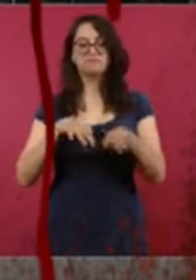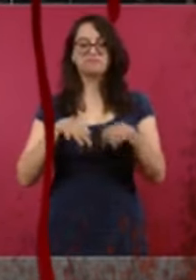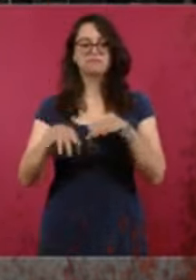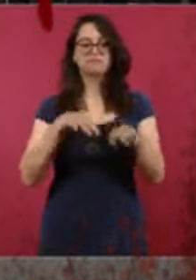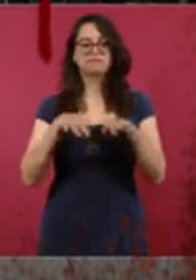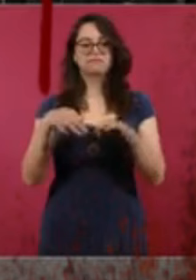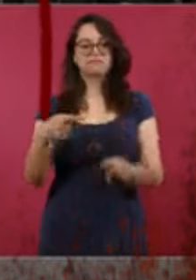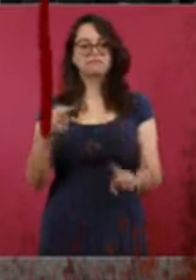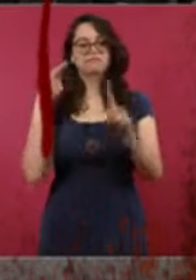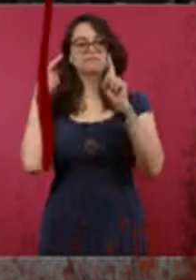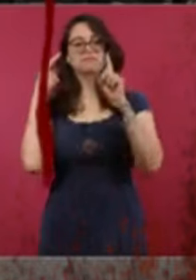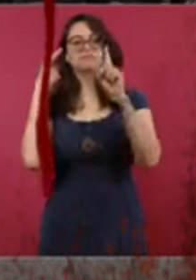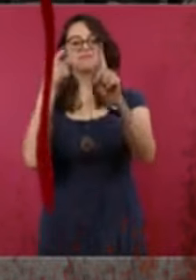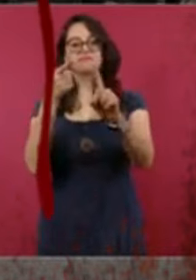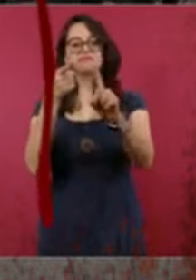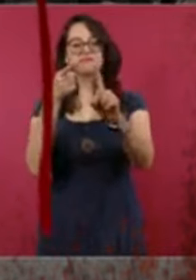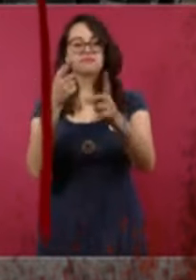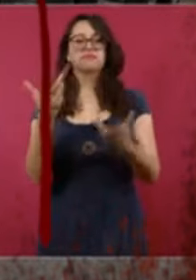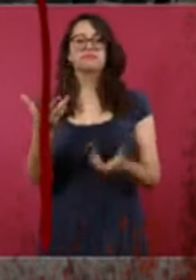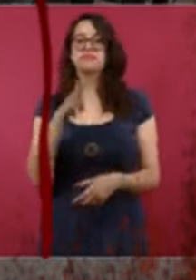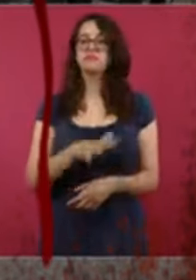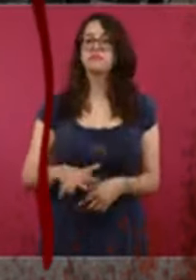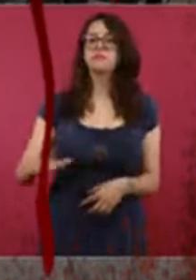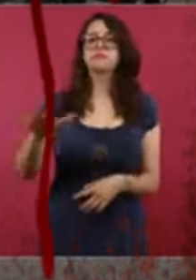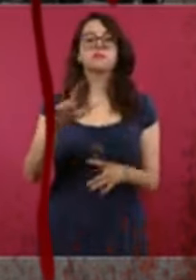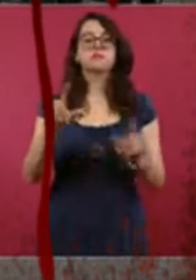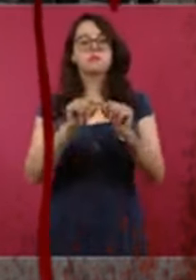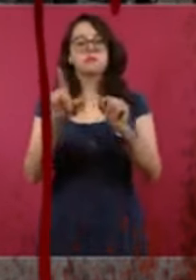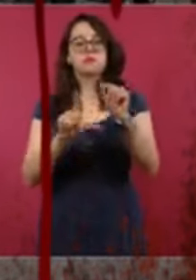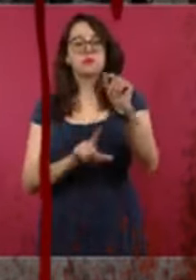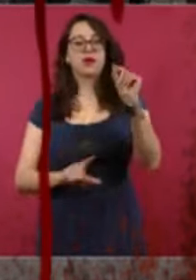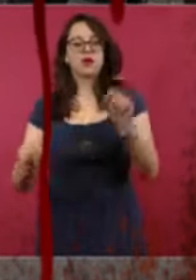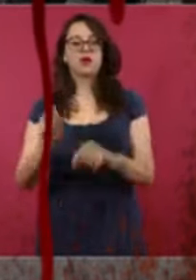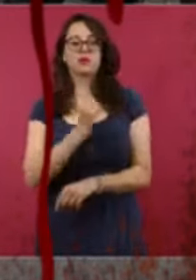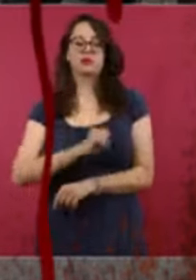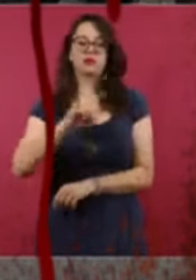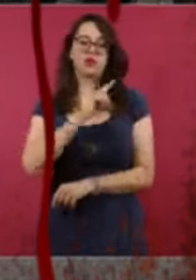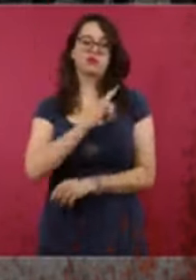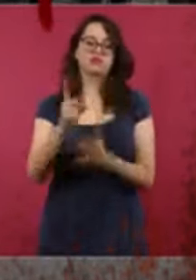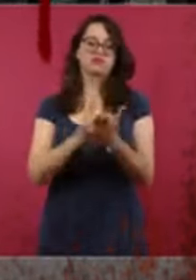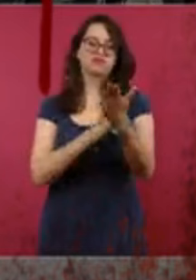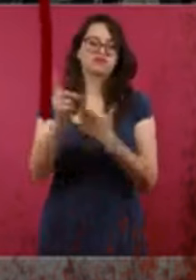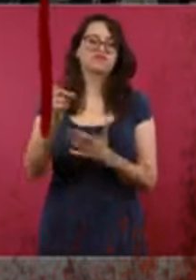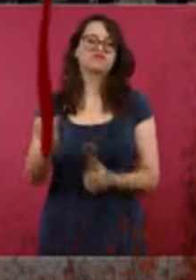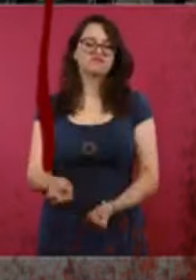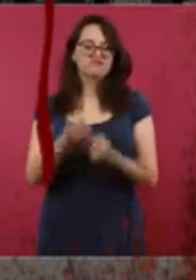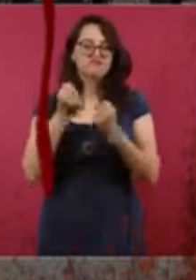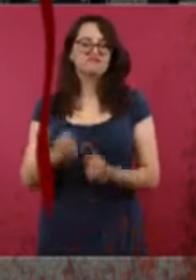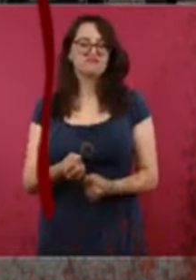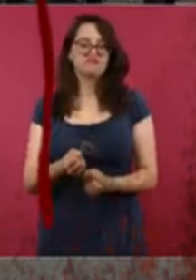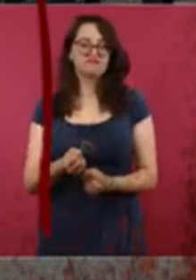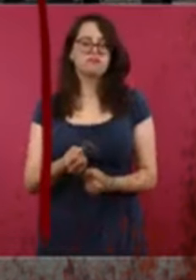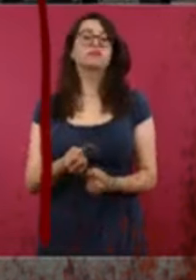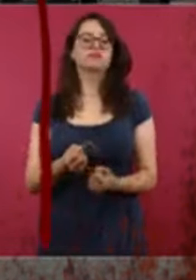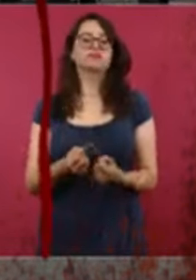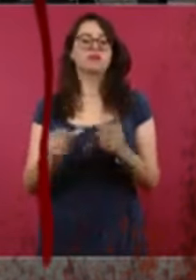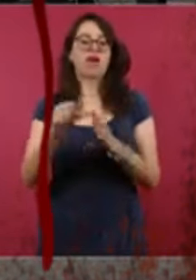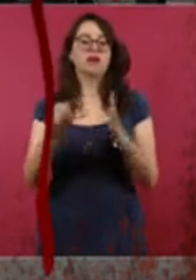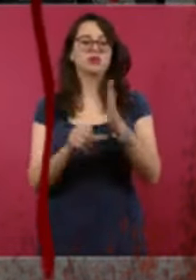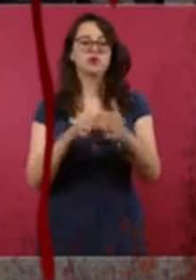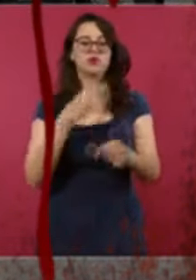iba a estar en el gobierno 70 meses, lleva 64 meses. Entonces está